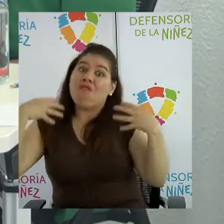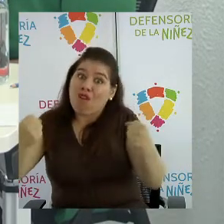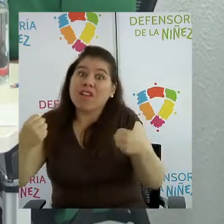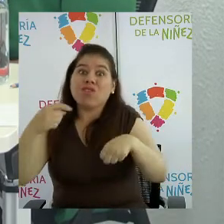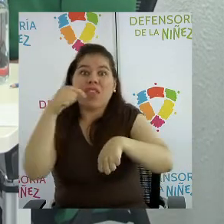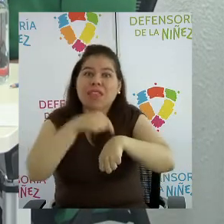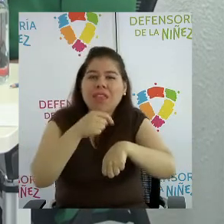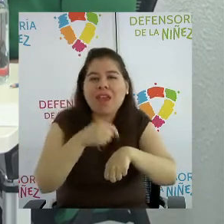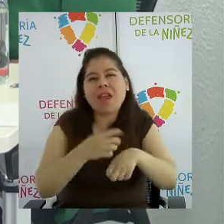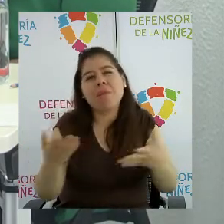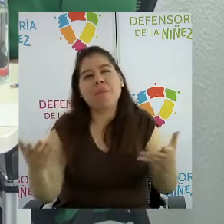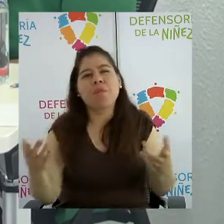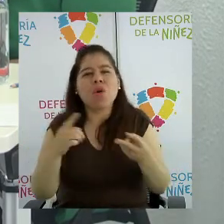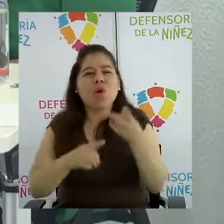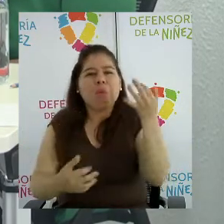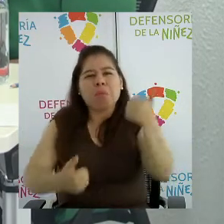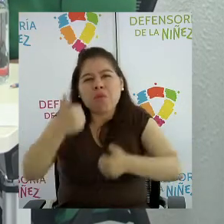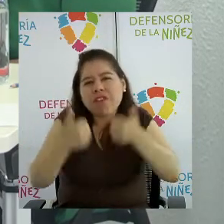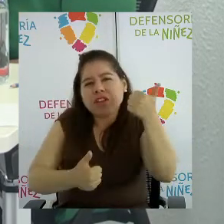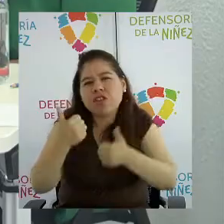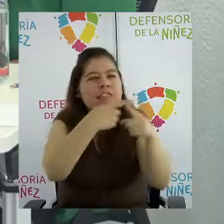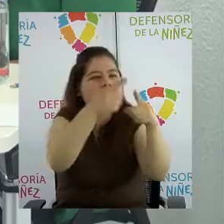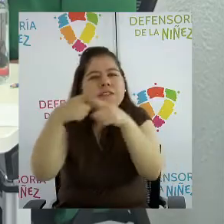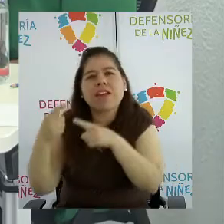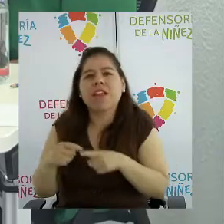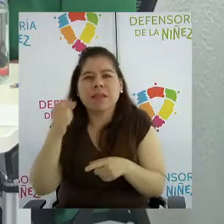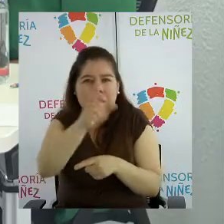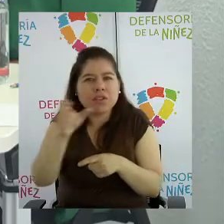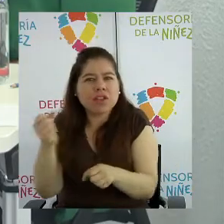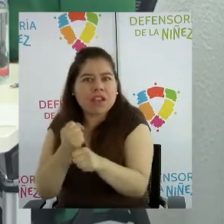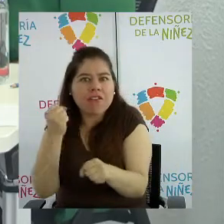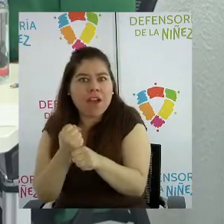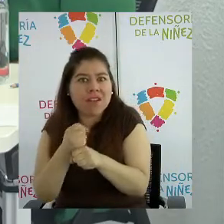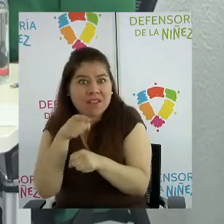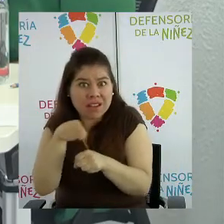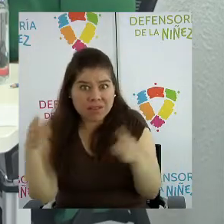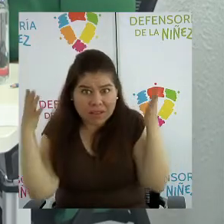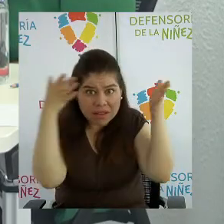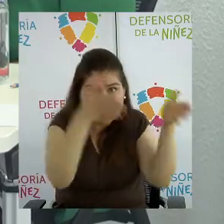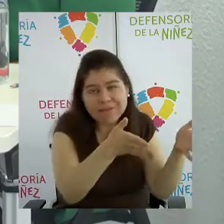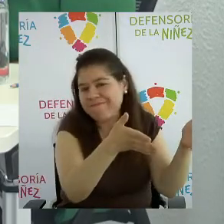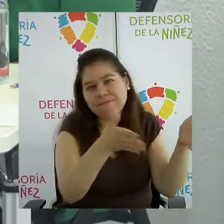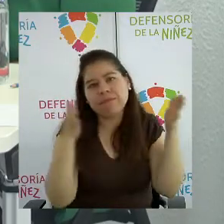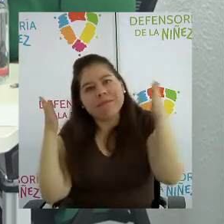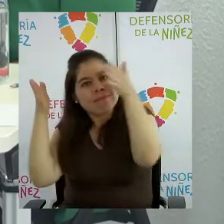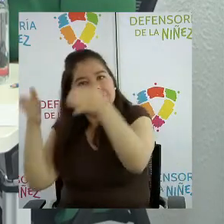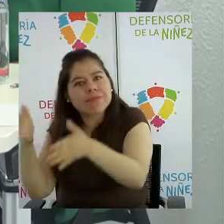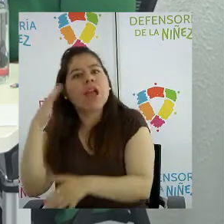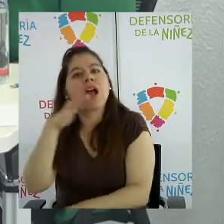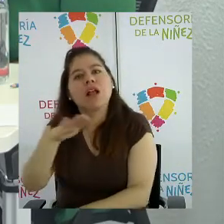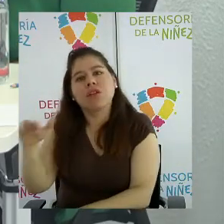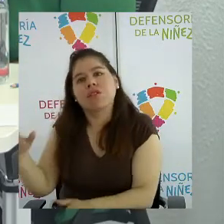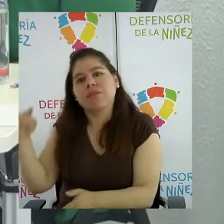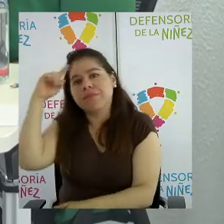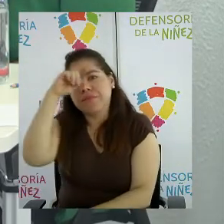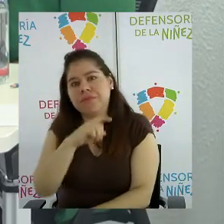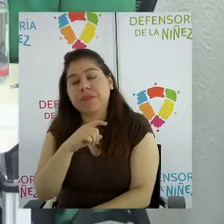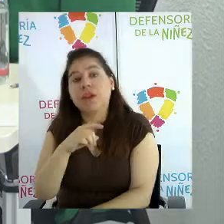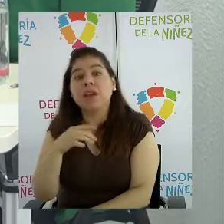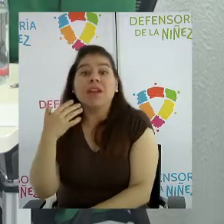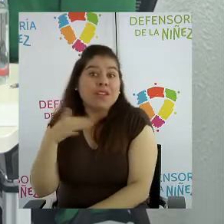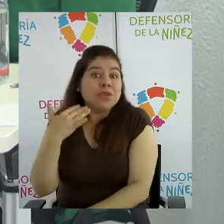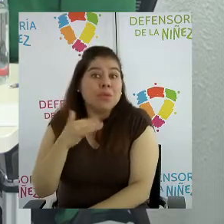tiempo profesional de las personas que trabajan acá, y preferimos destinarlo al trabajo de los casos. Esa es la primera explicación, y eso es importante